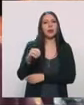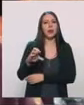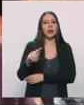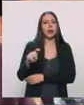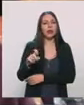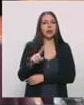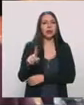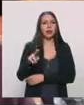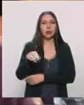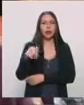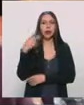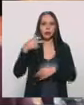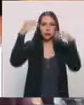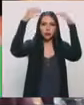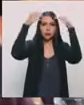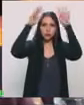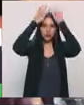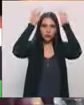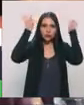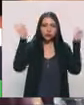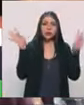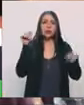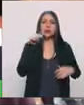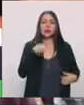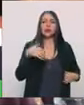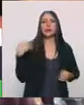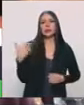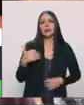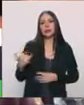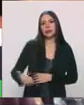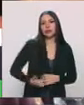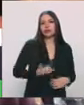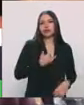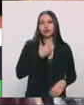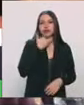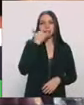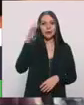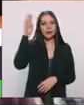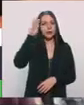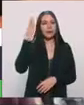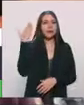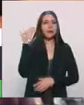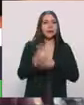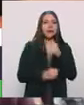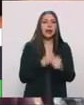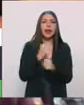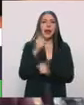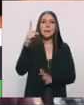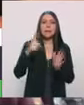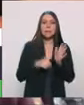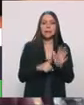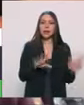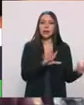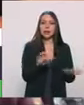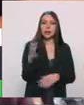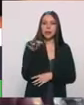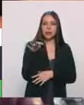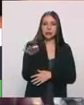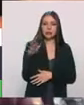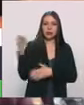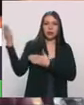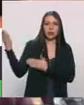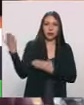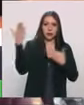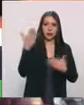cómo Moctezuma se equivocó a lo grande. Pues resulta que cuando en 1519 llegó a Hernán Cortés